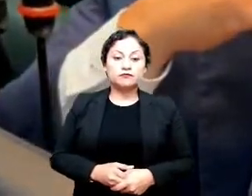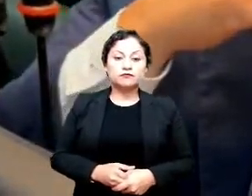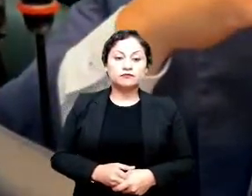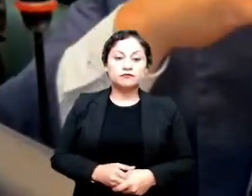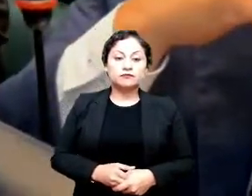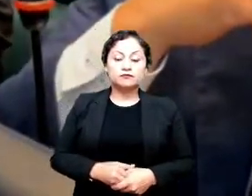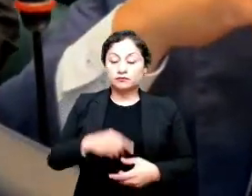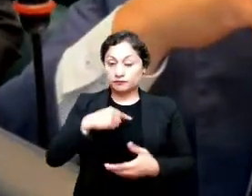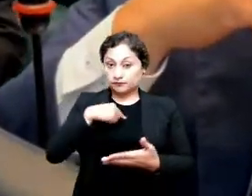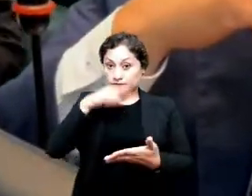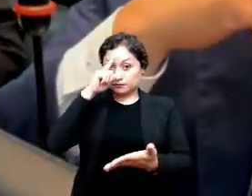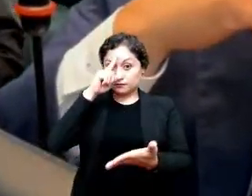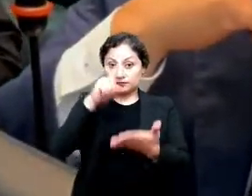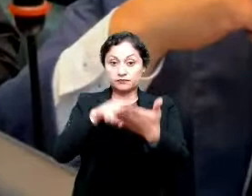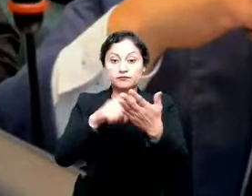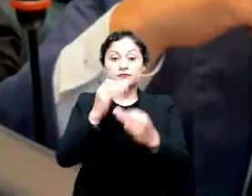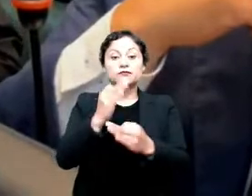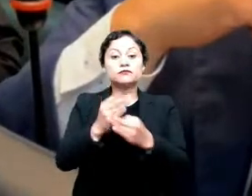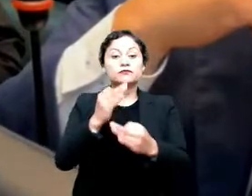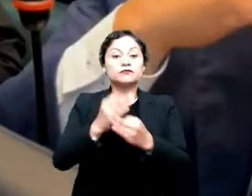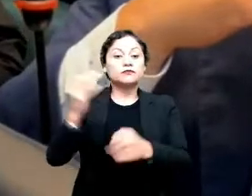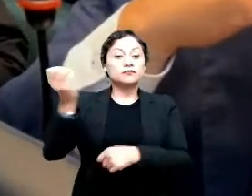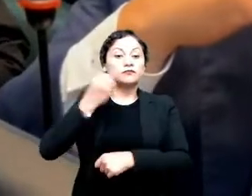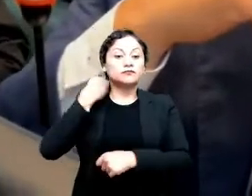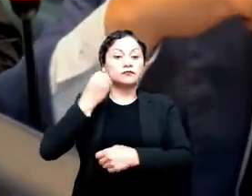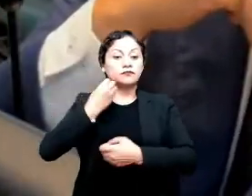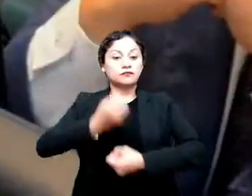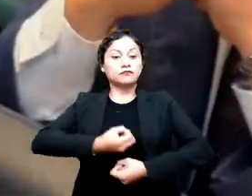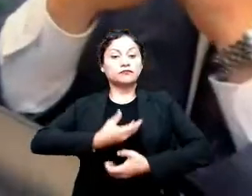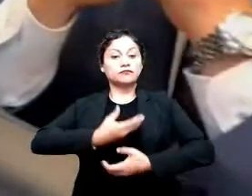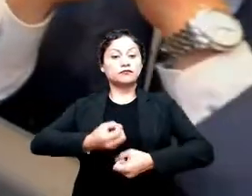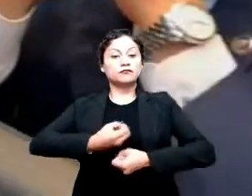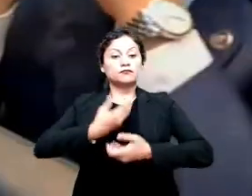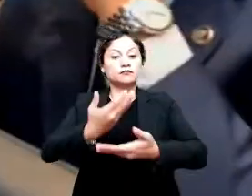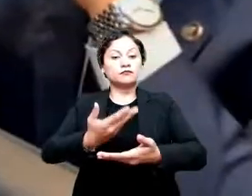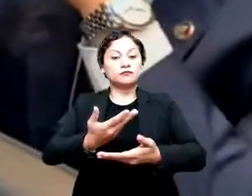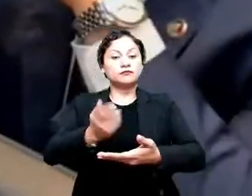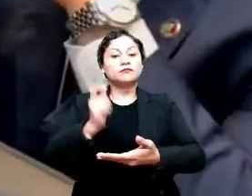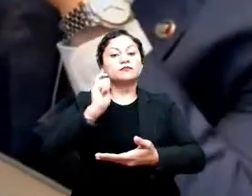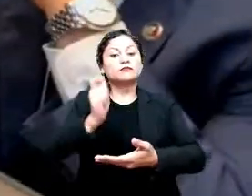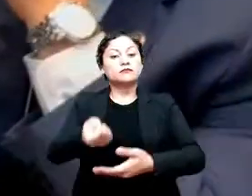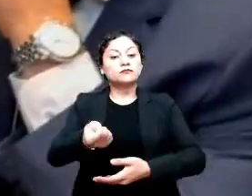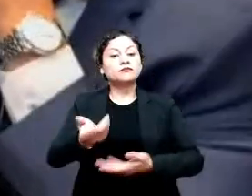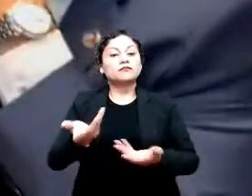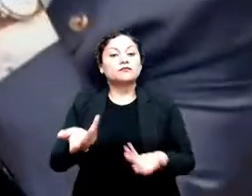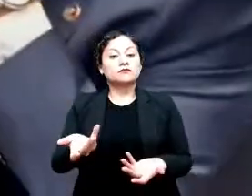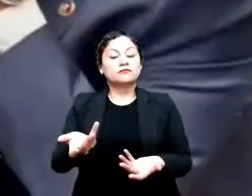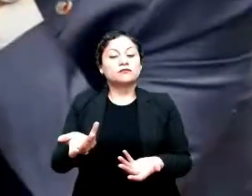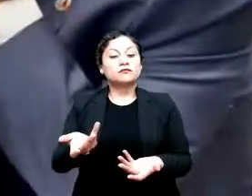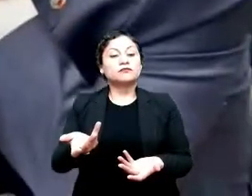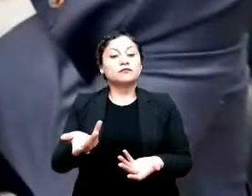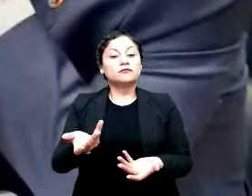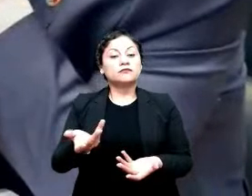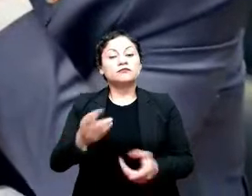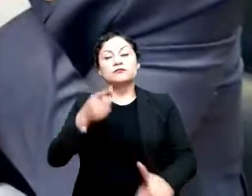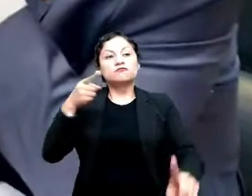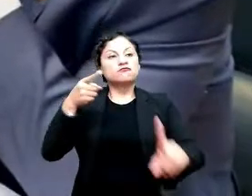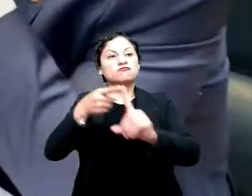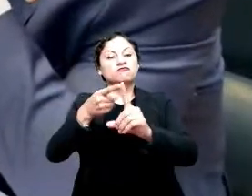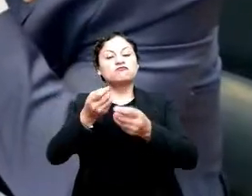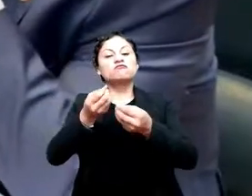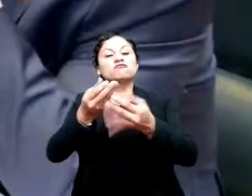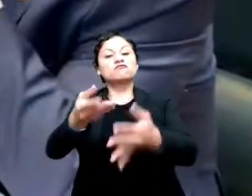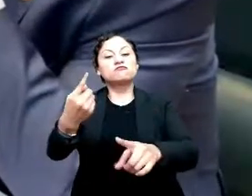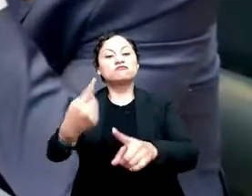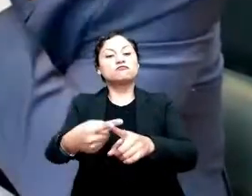en esta comparecencia los depositarios o los destinatarios, más que nada, de la información,